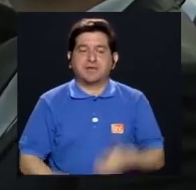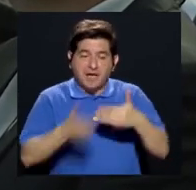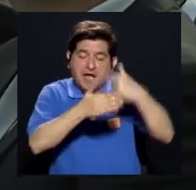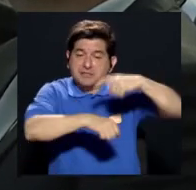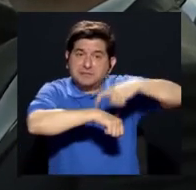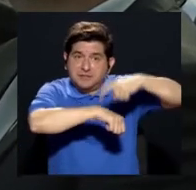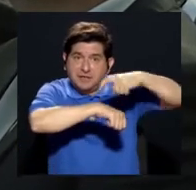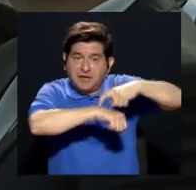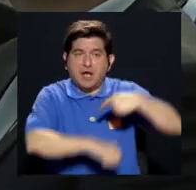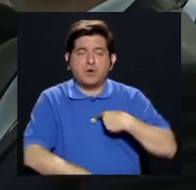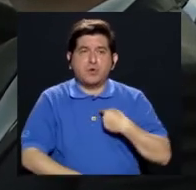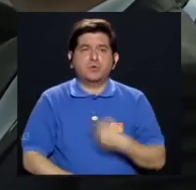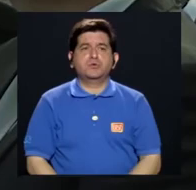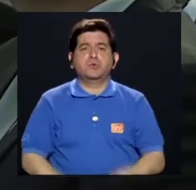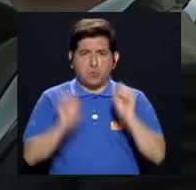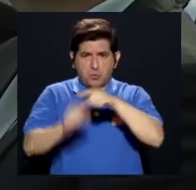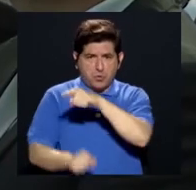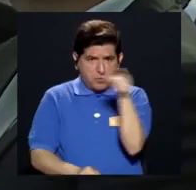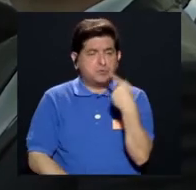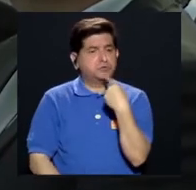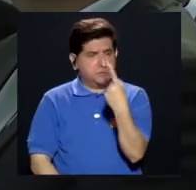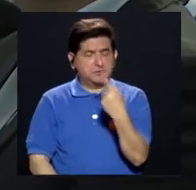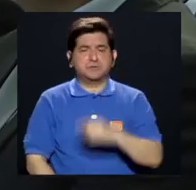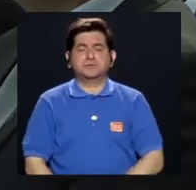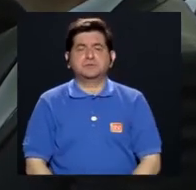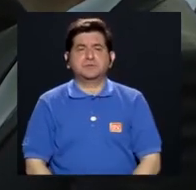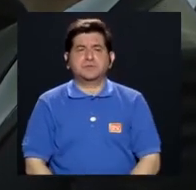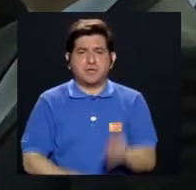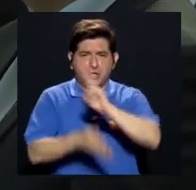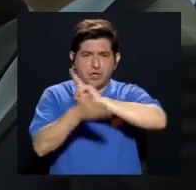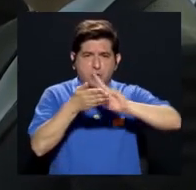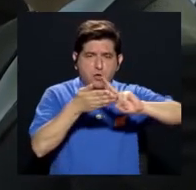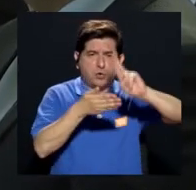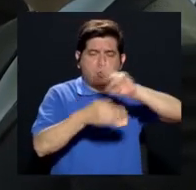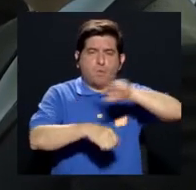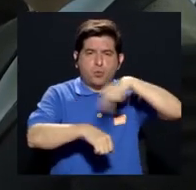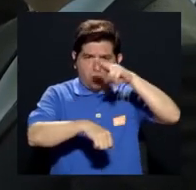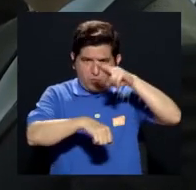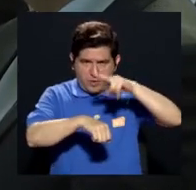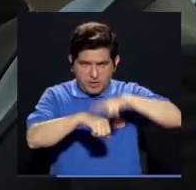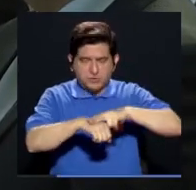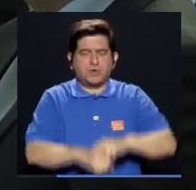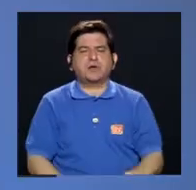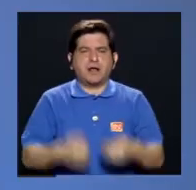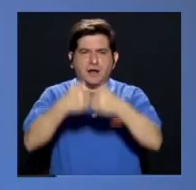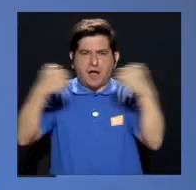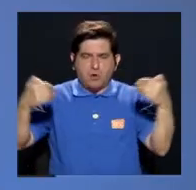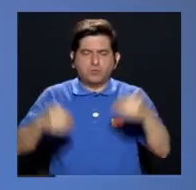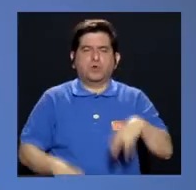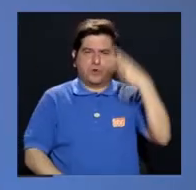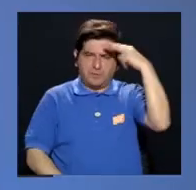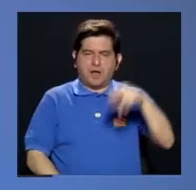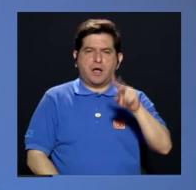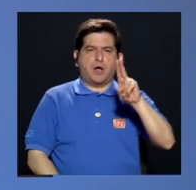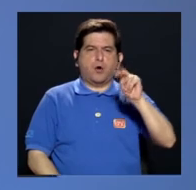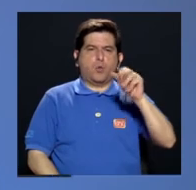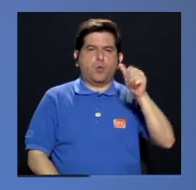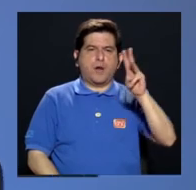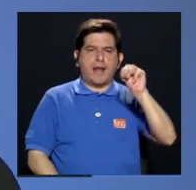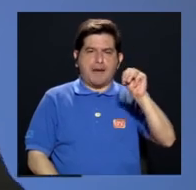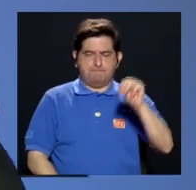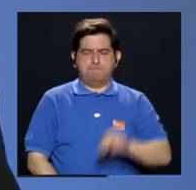Recientemente puedo compartir con ustedes, la Universidad Nacional Autónoma de México, UNAM, nos